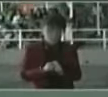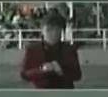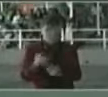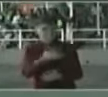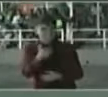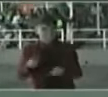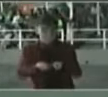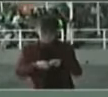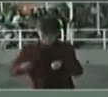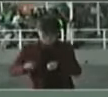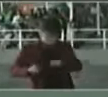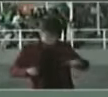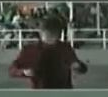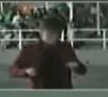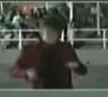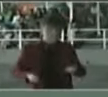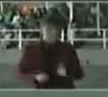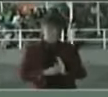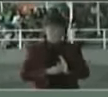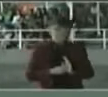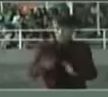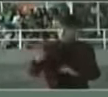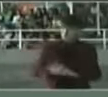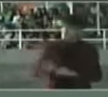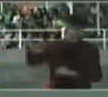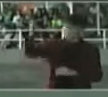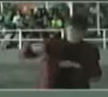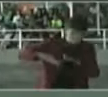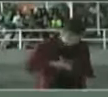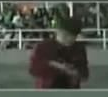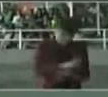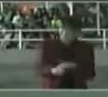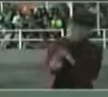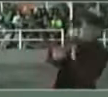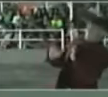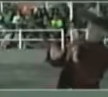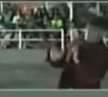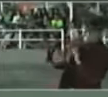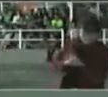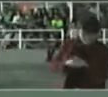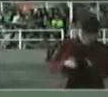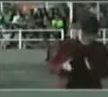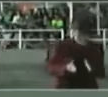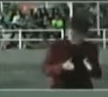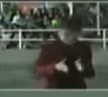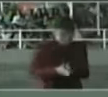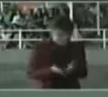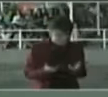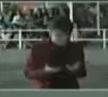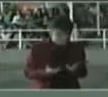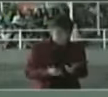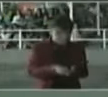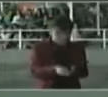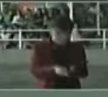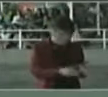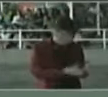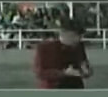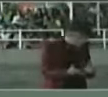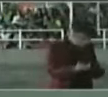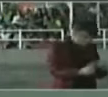puede evitar que Dios siga entrando en el camino de los que van rumbo a la perdición.